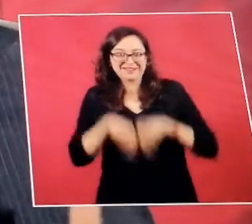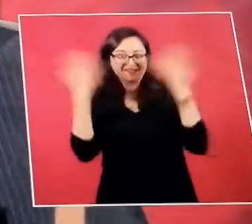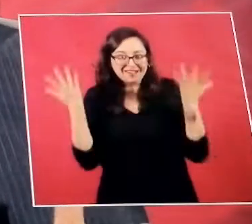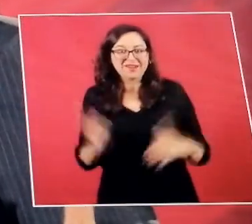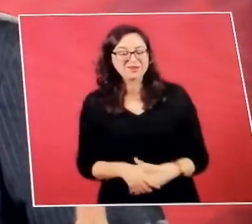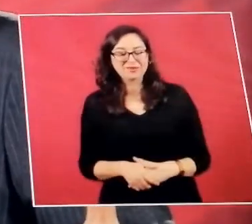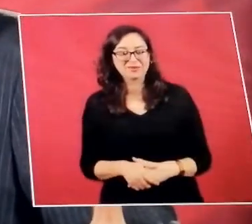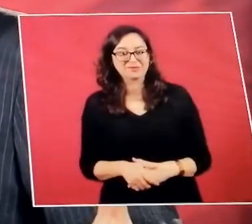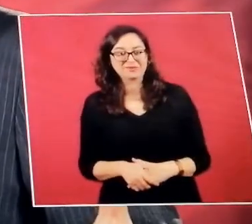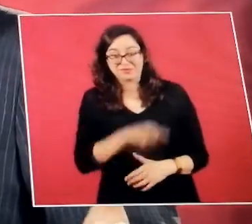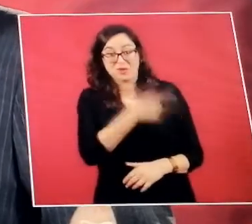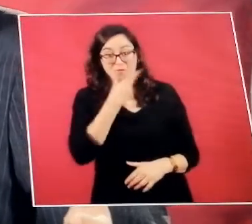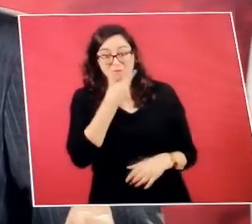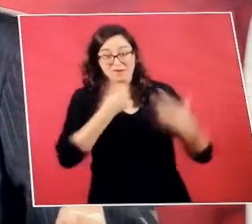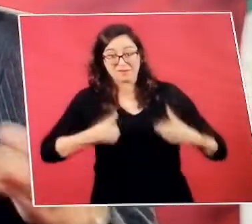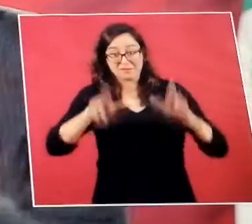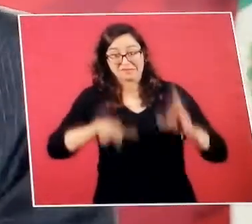acuerdo